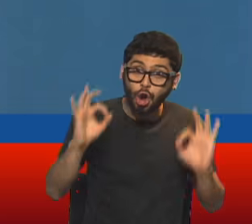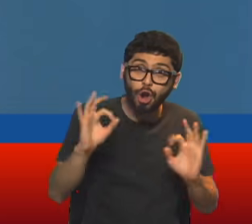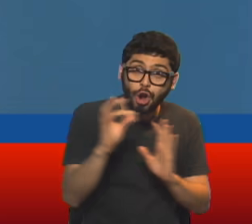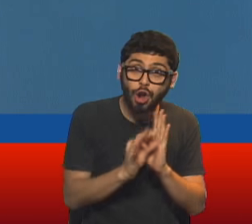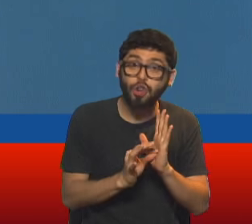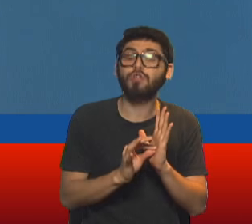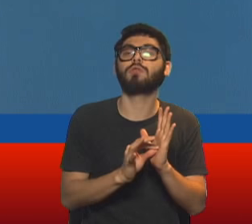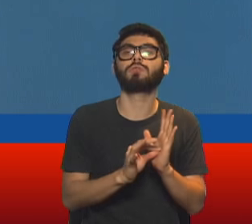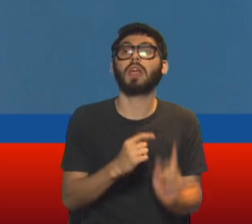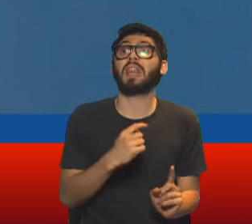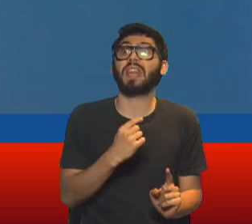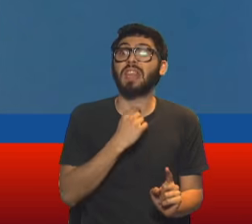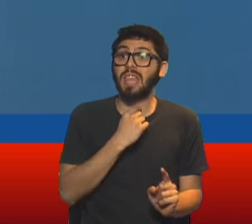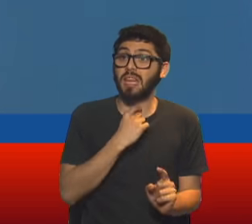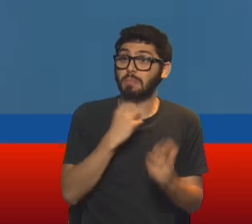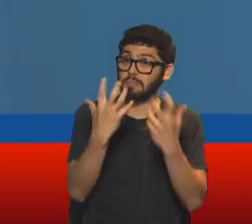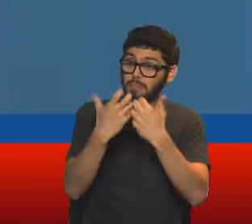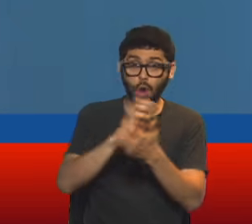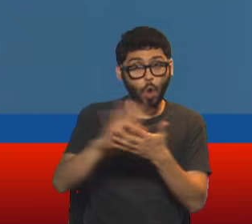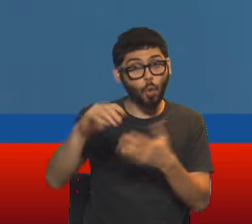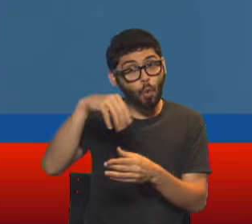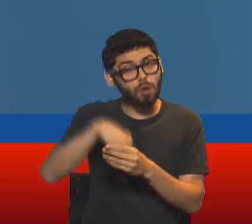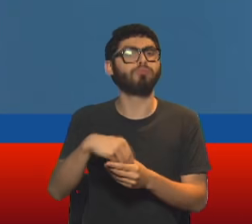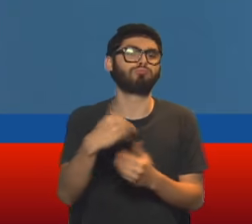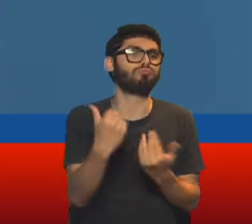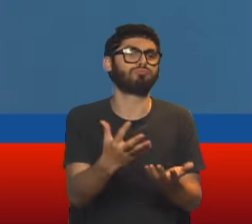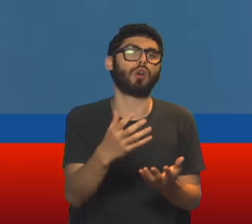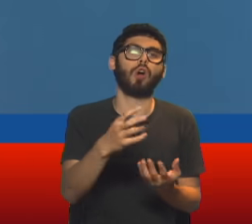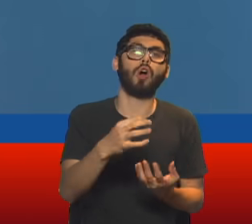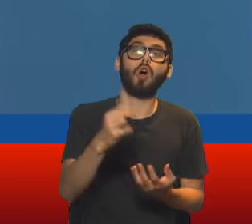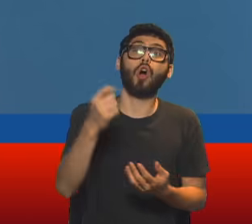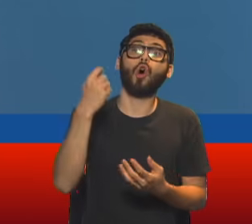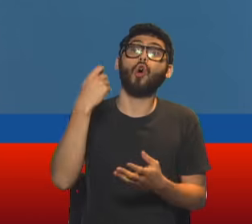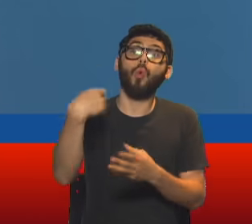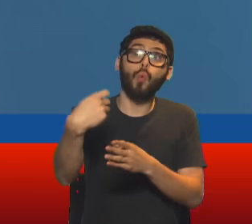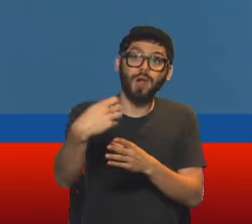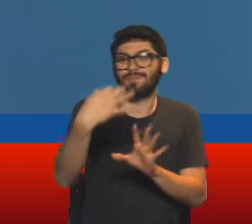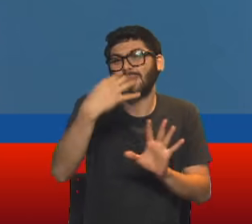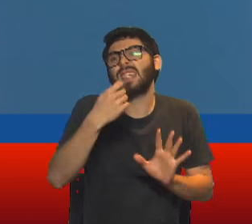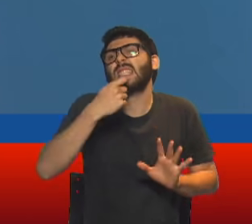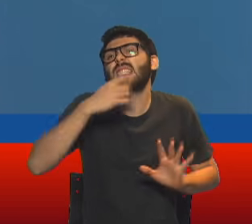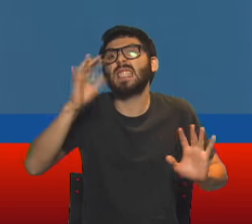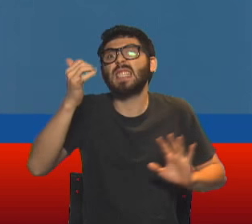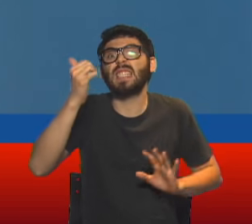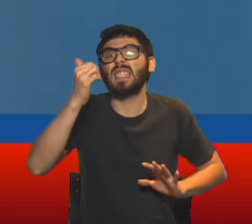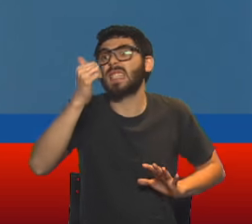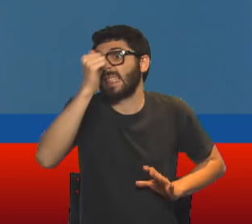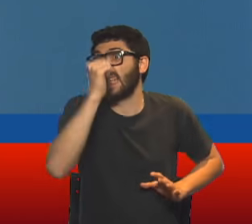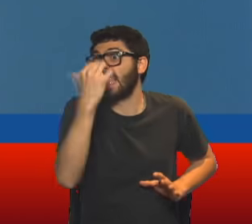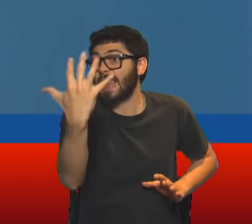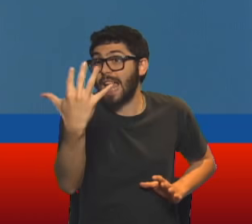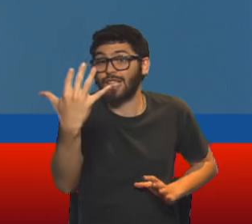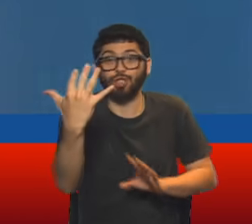y que quiera acogerse a este nuevo sistema pueda cobrar el 80 por ciento de lo que cobraría si tuviera la edad para